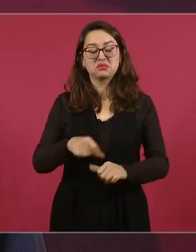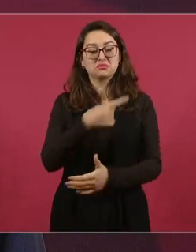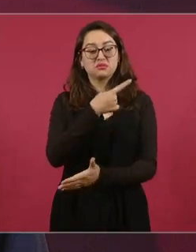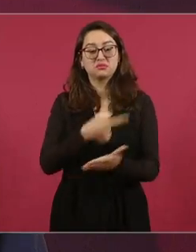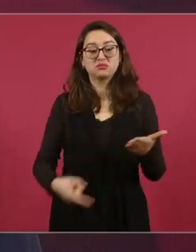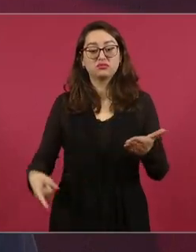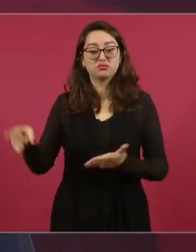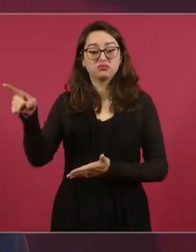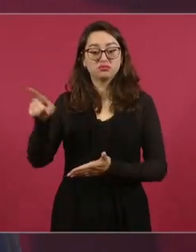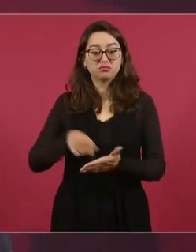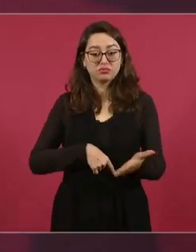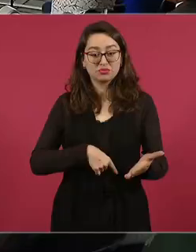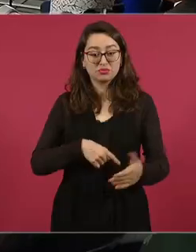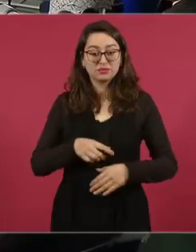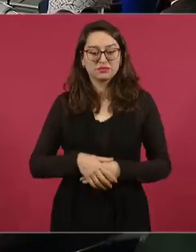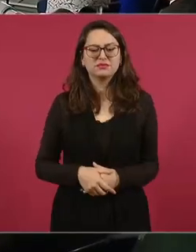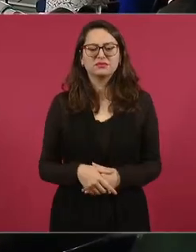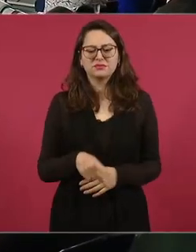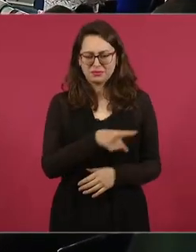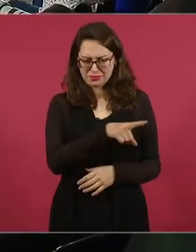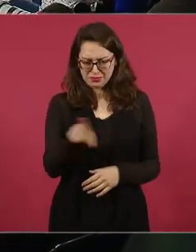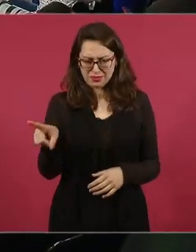ya, investiguen ustedes.